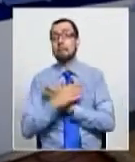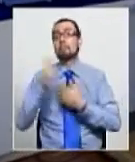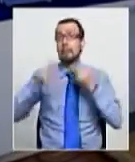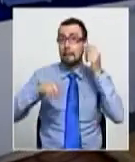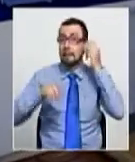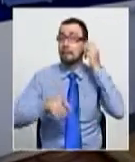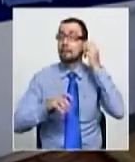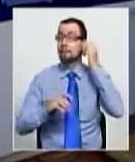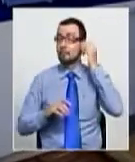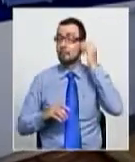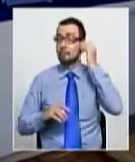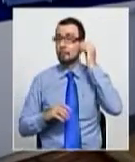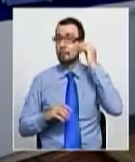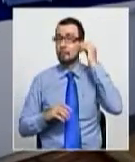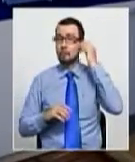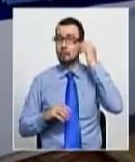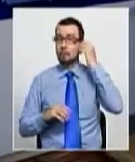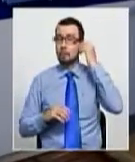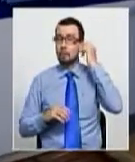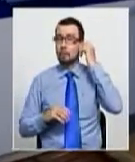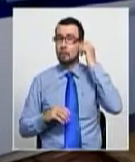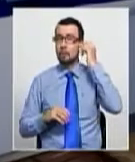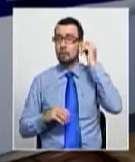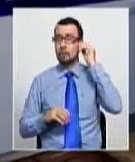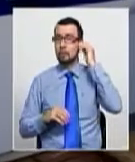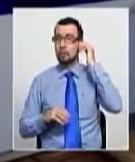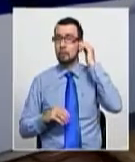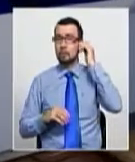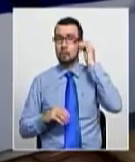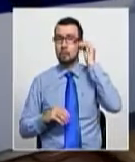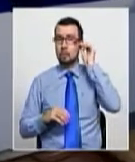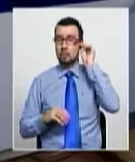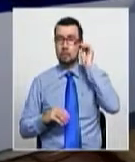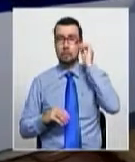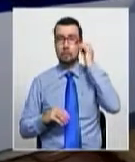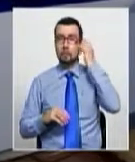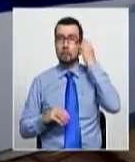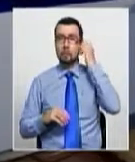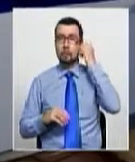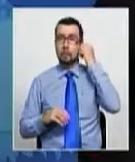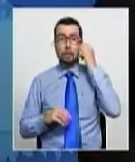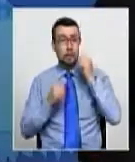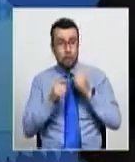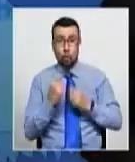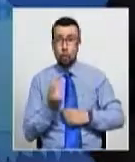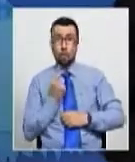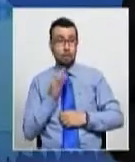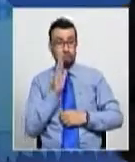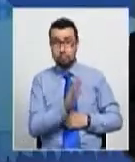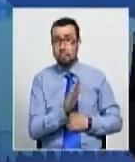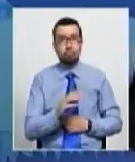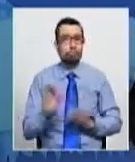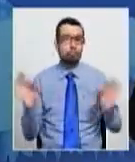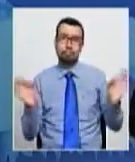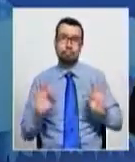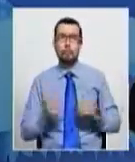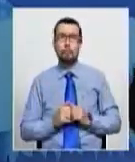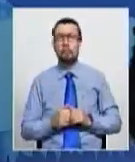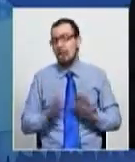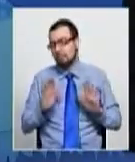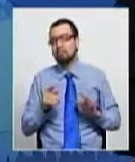tema habrá que buscarle arreglo pero no es el único bien queríamos llamar los televidentes mostrar